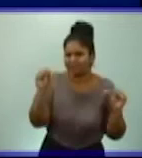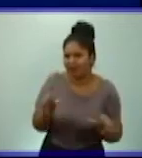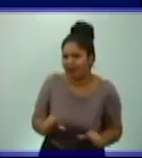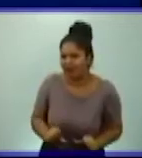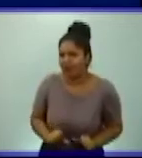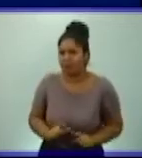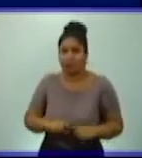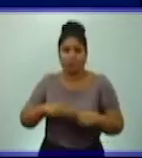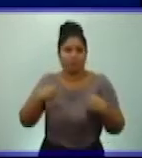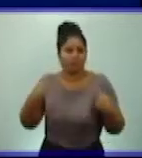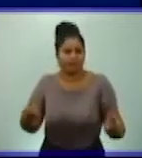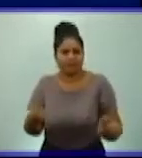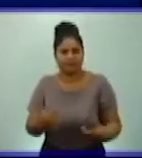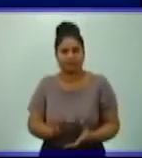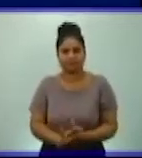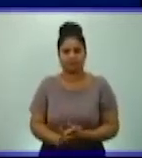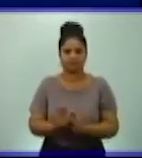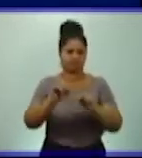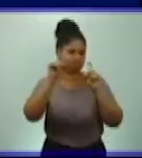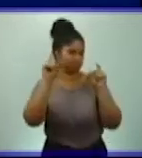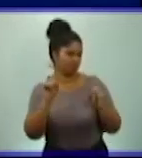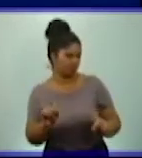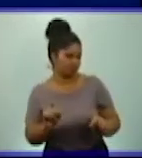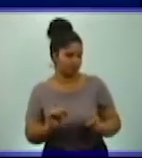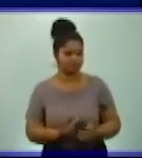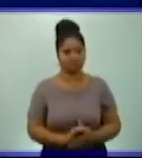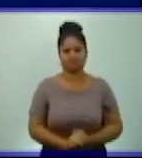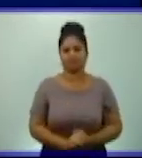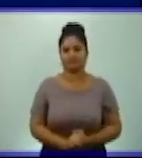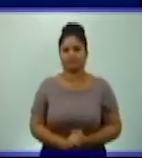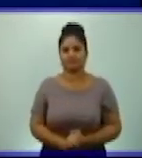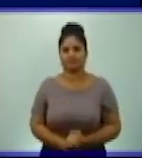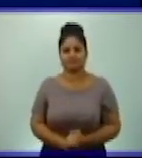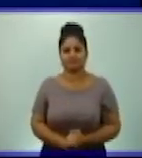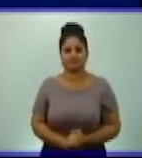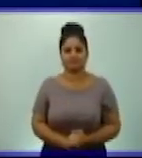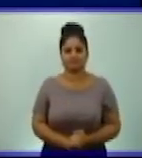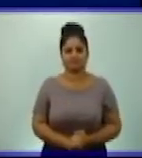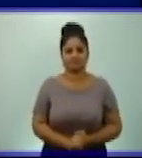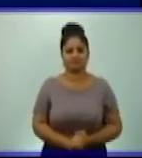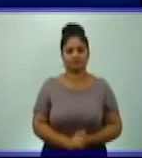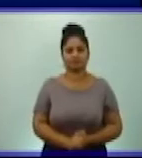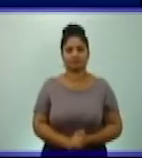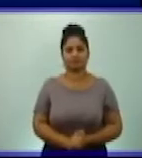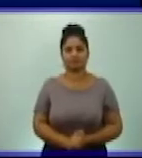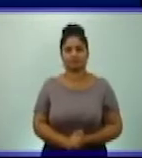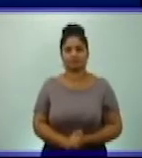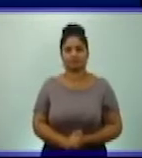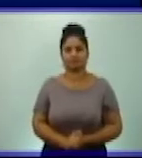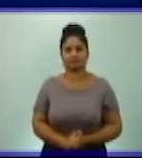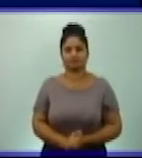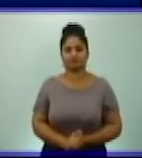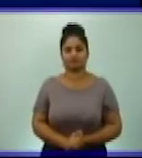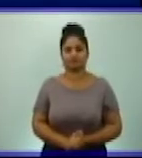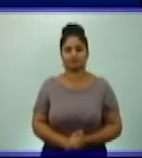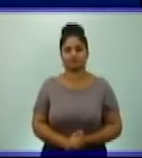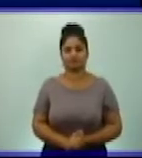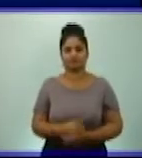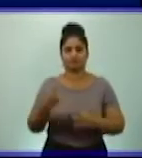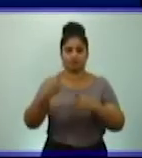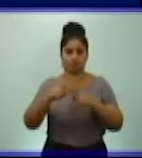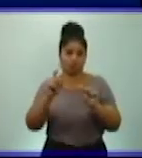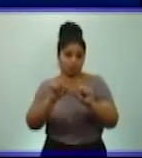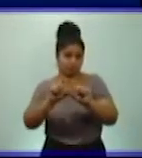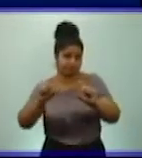Fíjense, también agrega, ni el vil recelo, tu que tú contraste. En este caso, hay un hipérbaton,